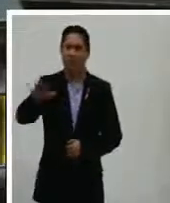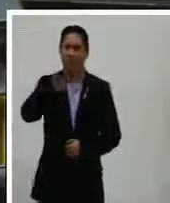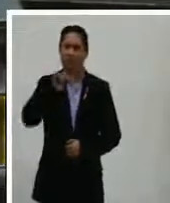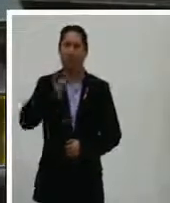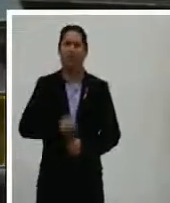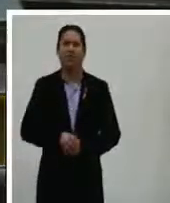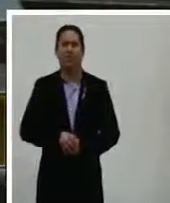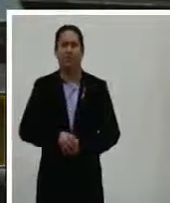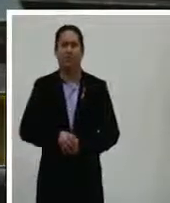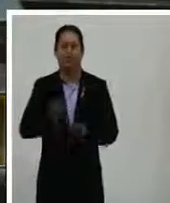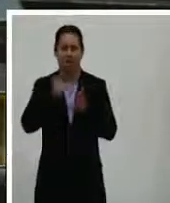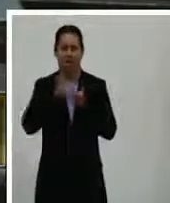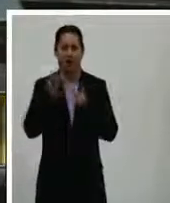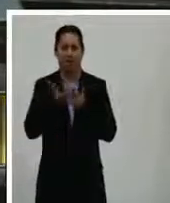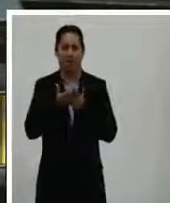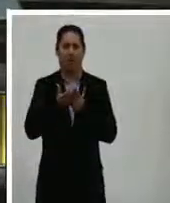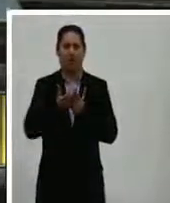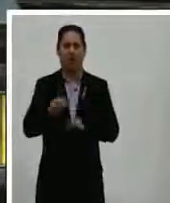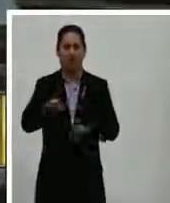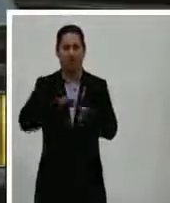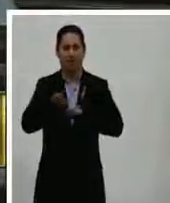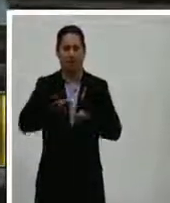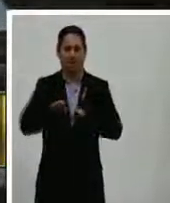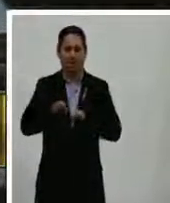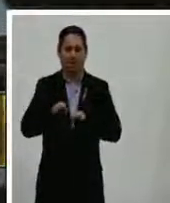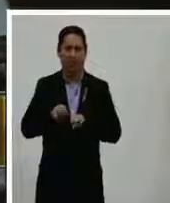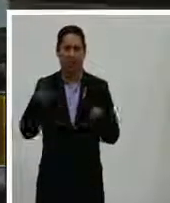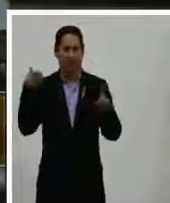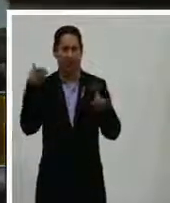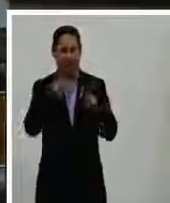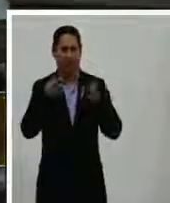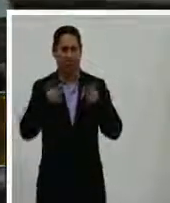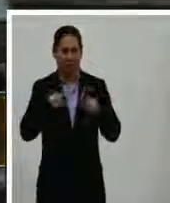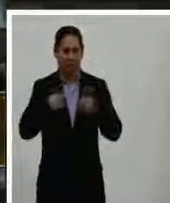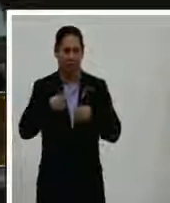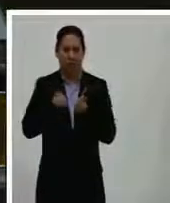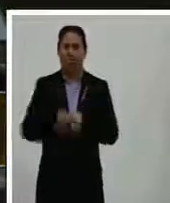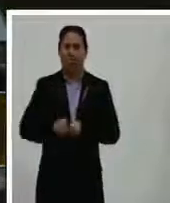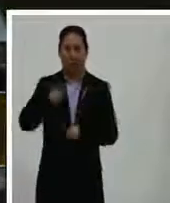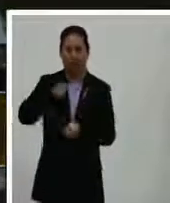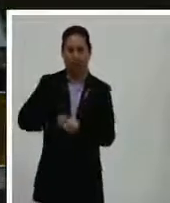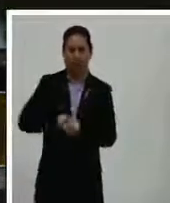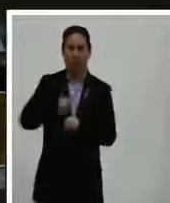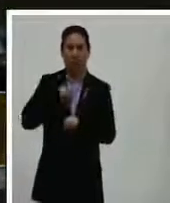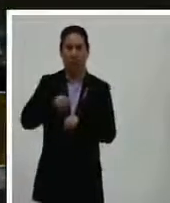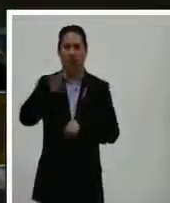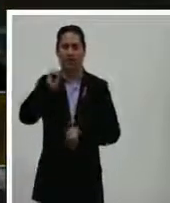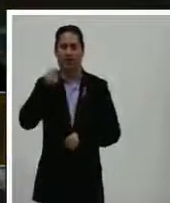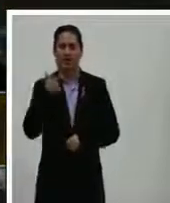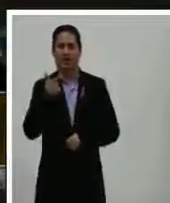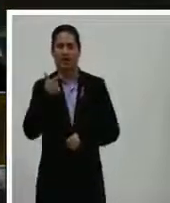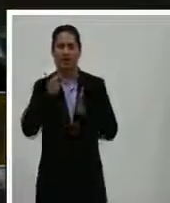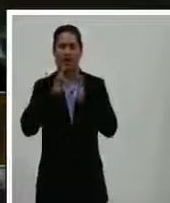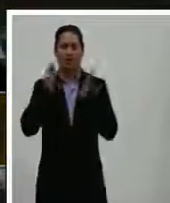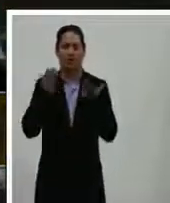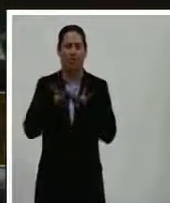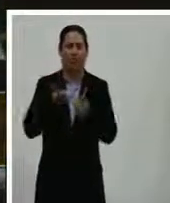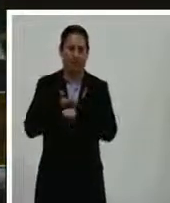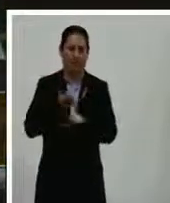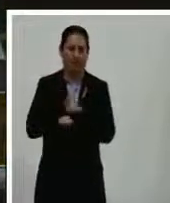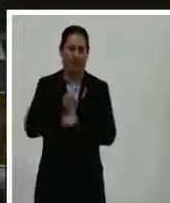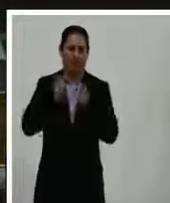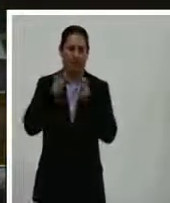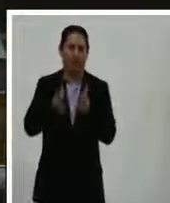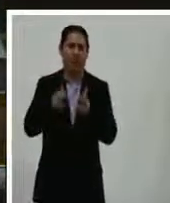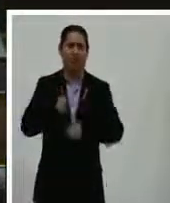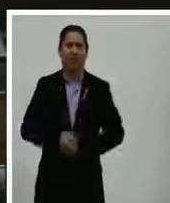presentes de la comisión del trabajo y previsión social de la 67ª legislatura constitucional del estado